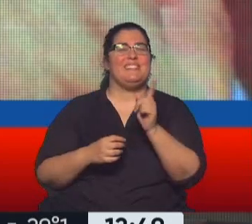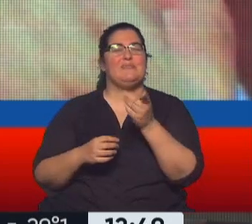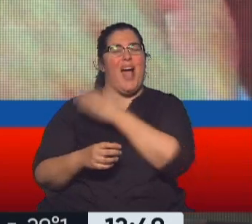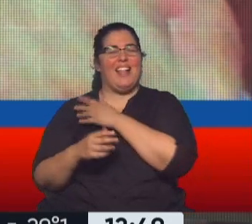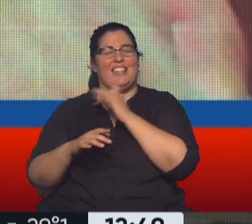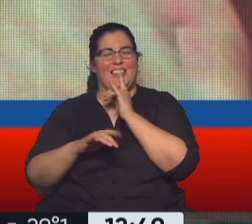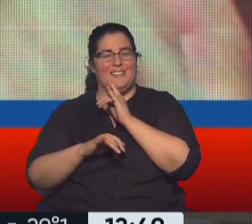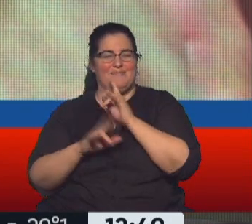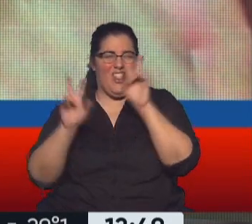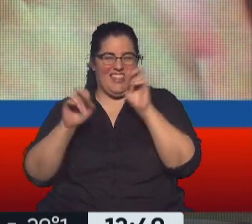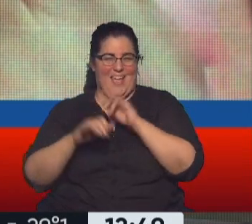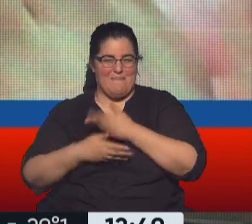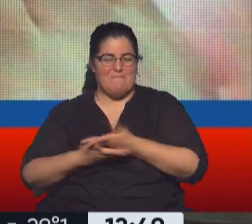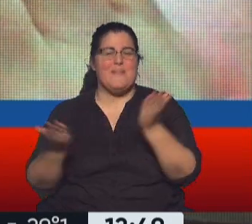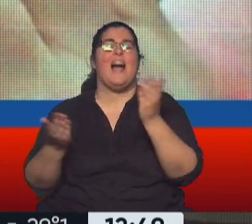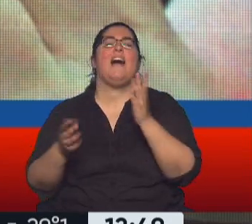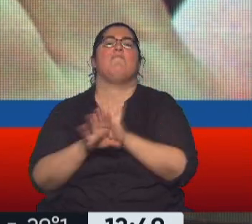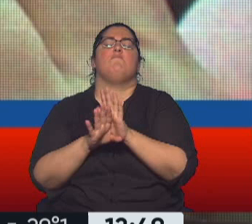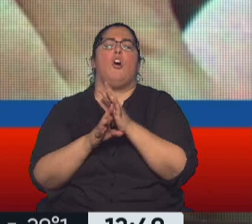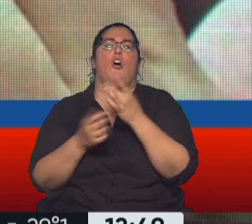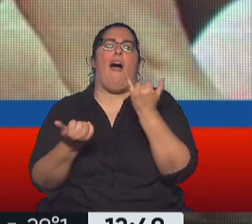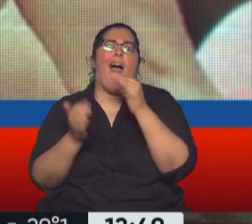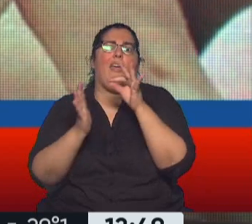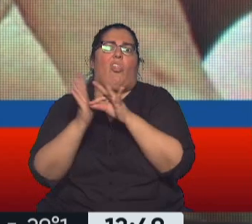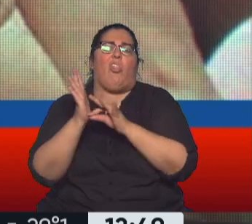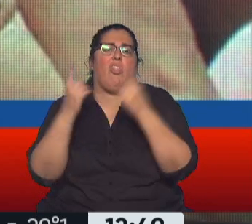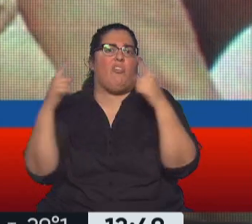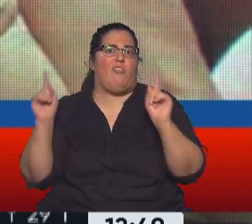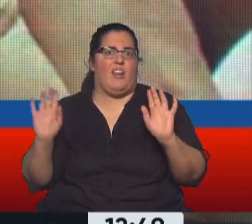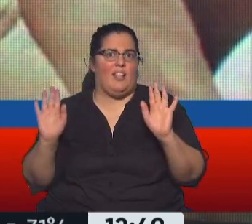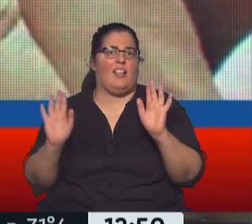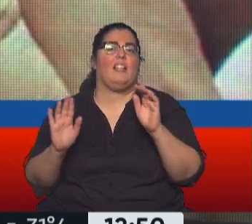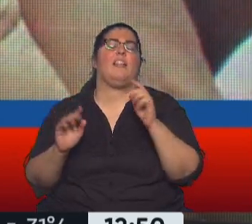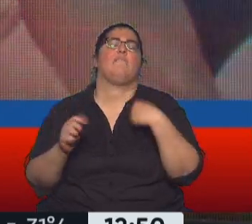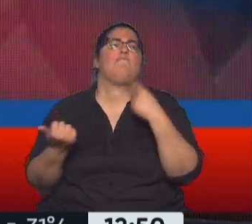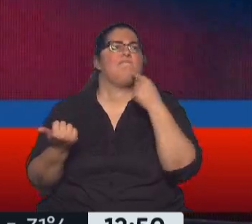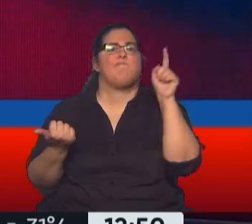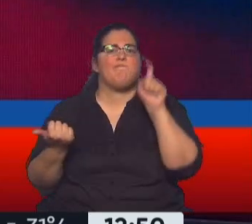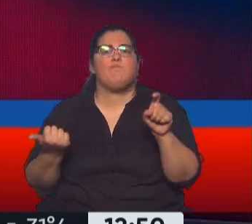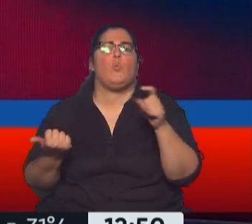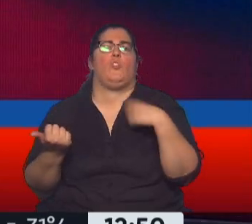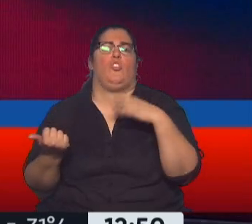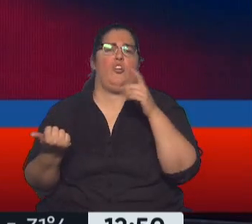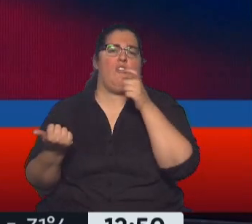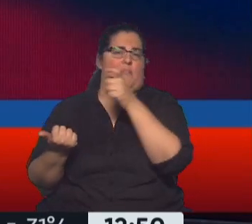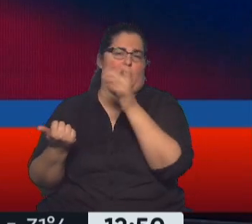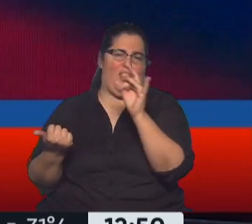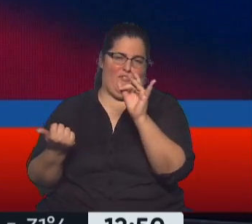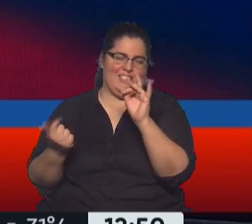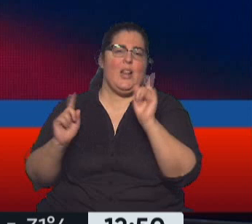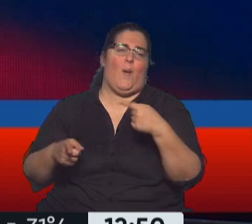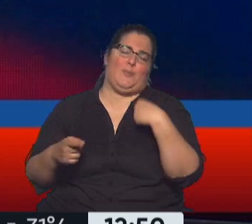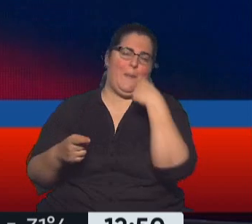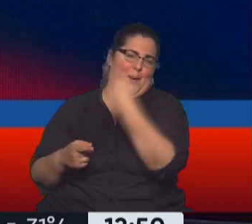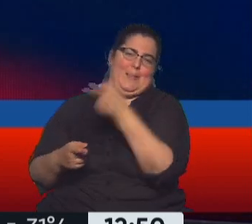particularidades que presenta este proceso y mis grandes interrogantes que quizás es complicado responder. De todas formas, te voy a poner en la obligación de